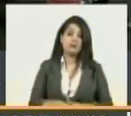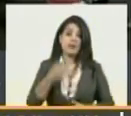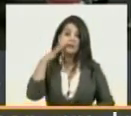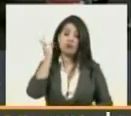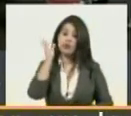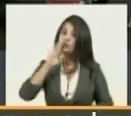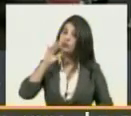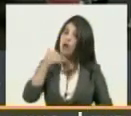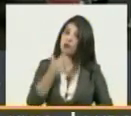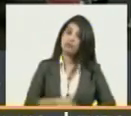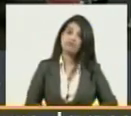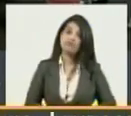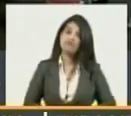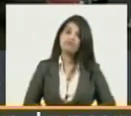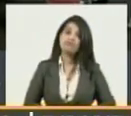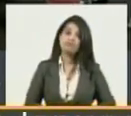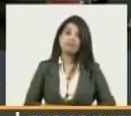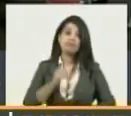No se les vio.